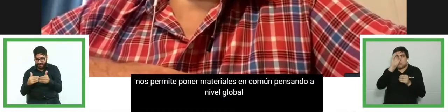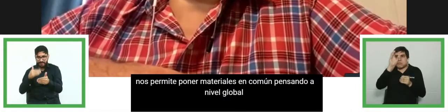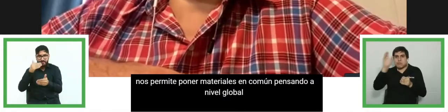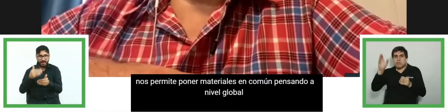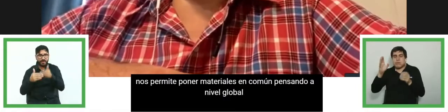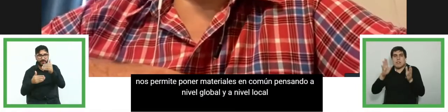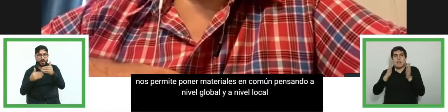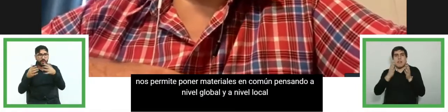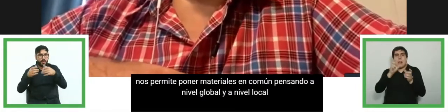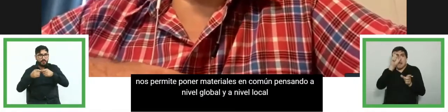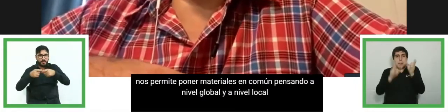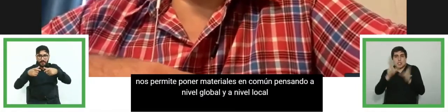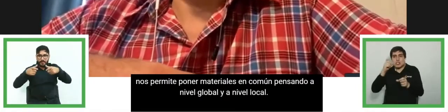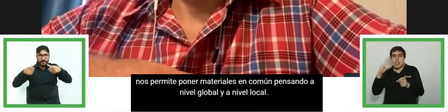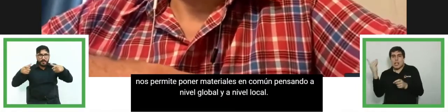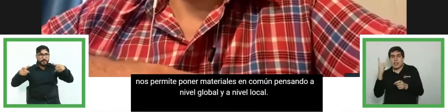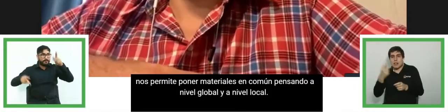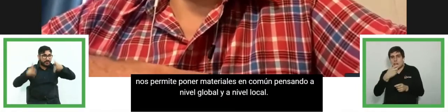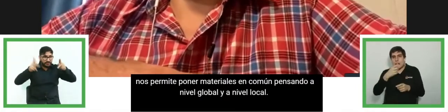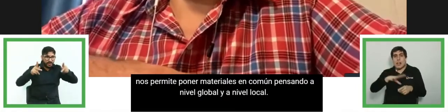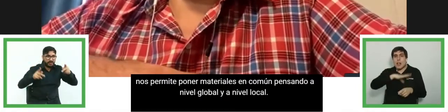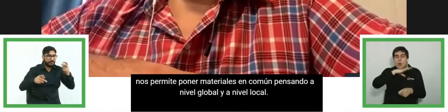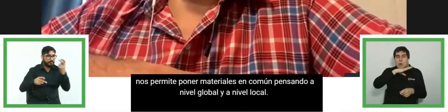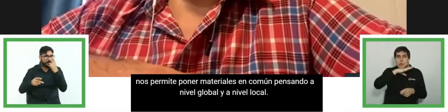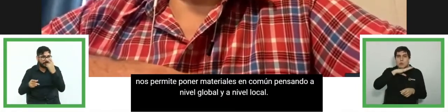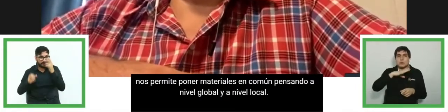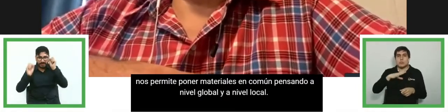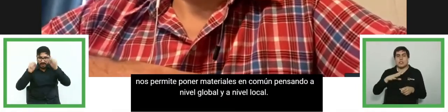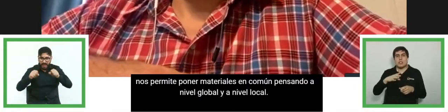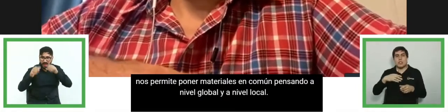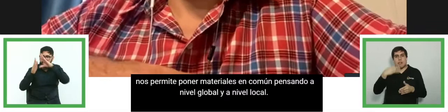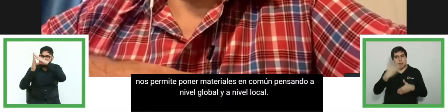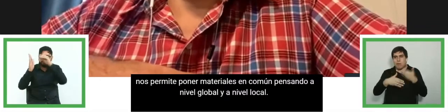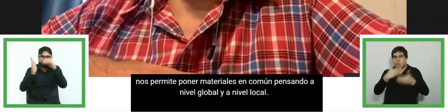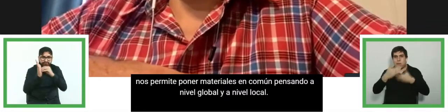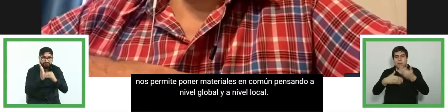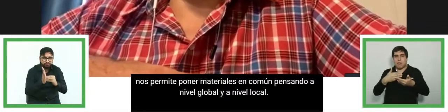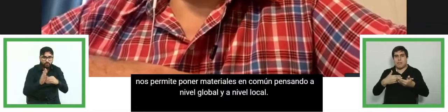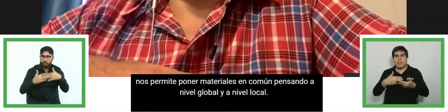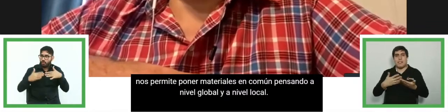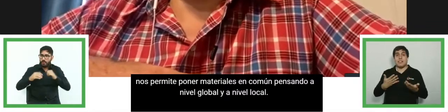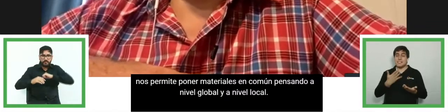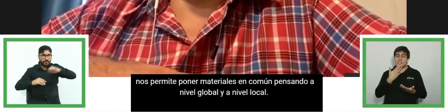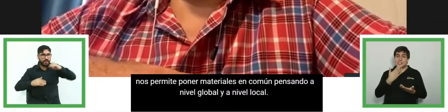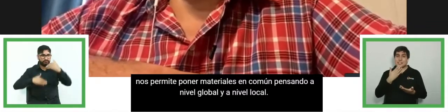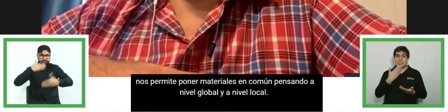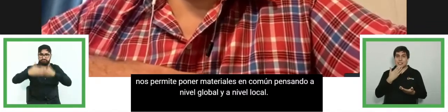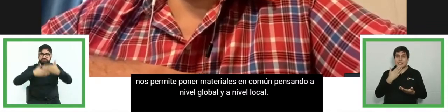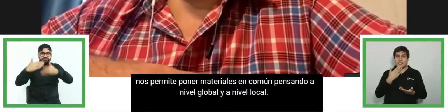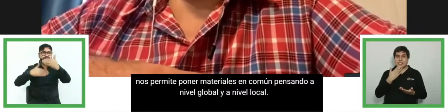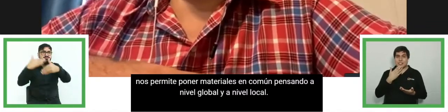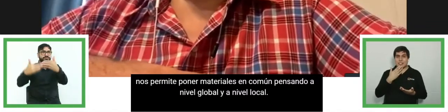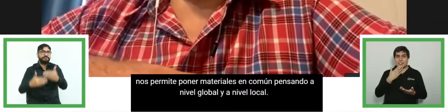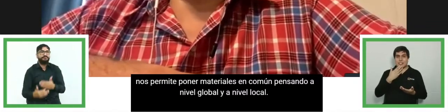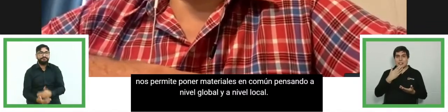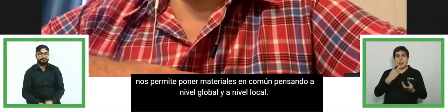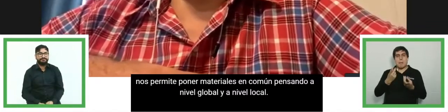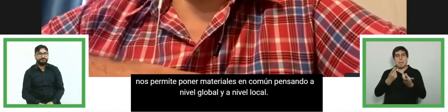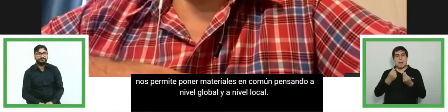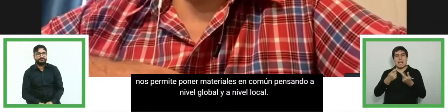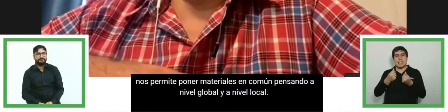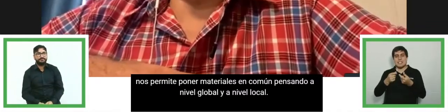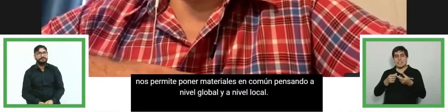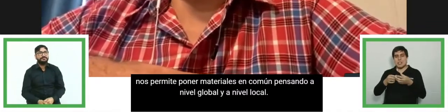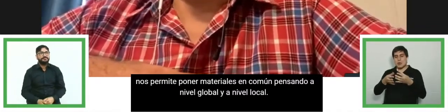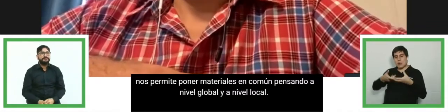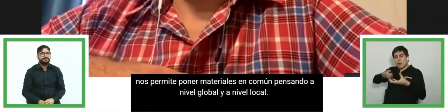y en personas con discapacidad visual a las que se llegó, sino que también fue punta de lanza para generar cambios